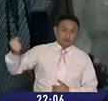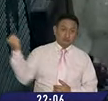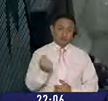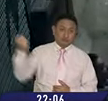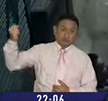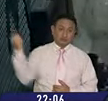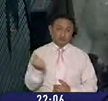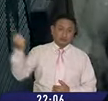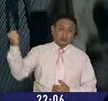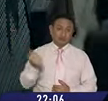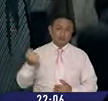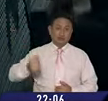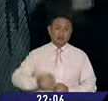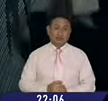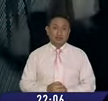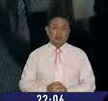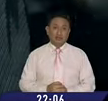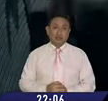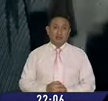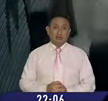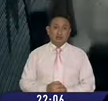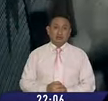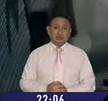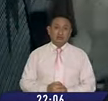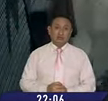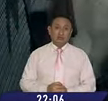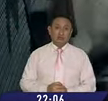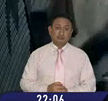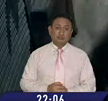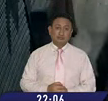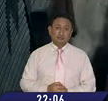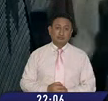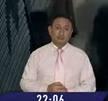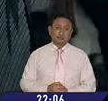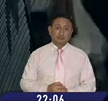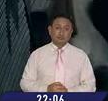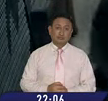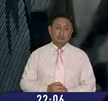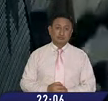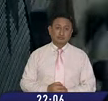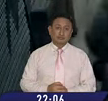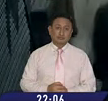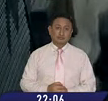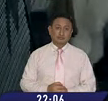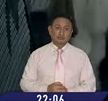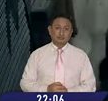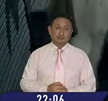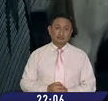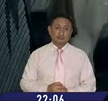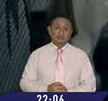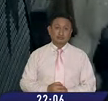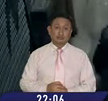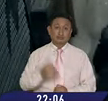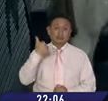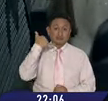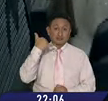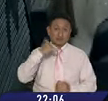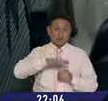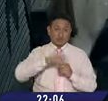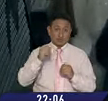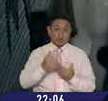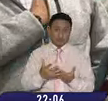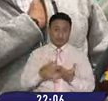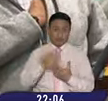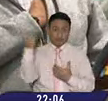varias puñaladas. Está la agresión al joven, que con patadas en su rostro lo deja tirado en el suelo. Y logra robarle el celular y